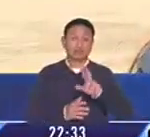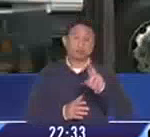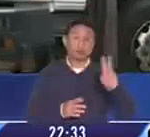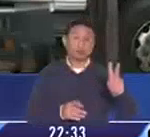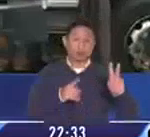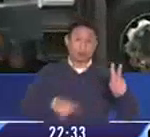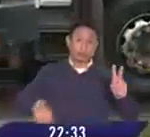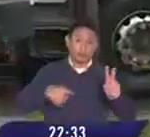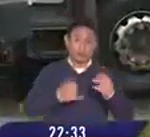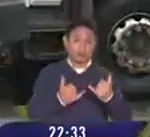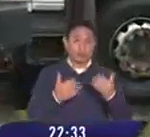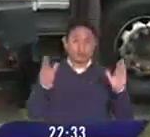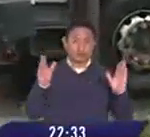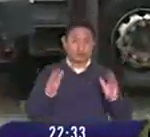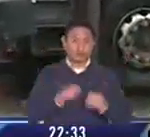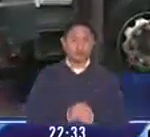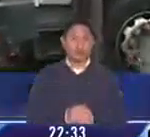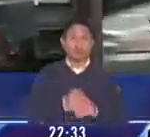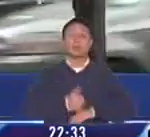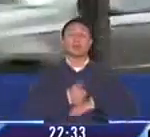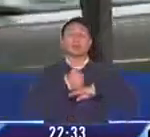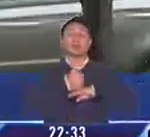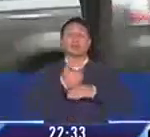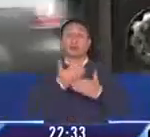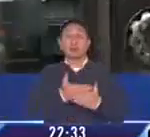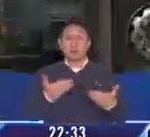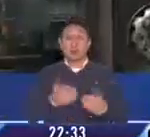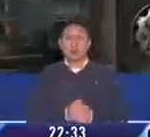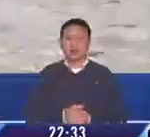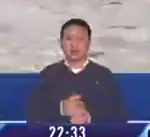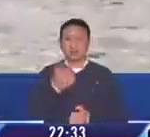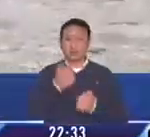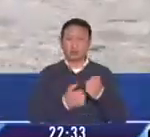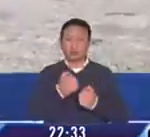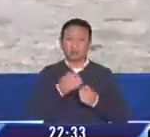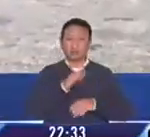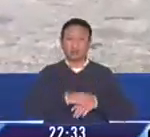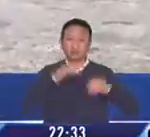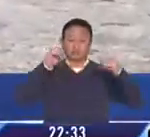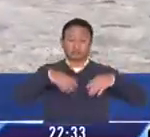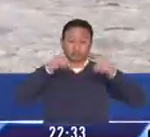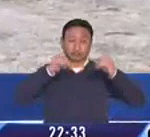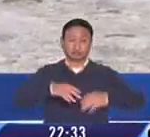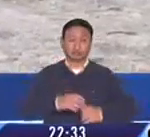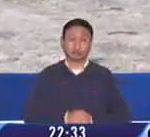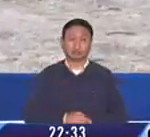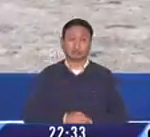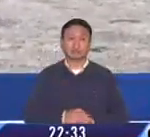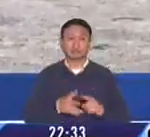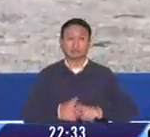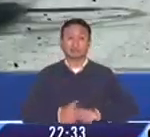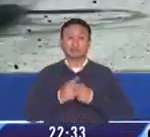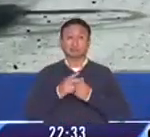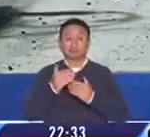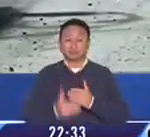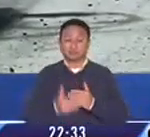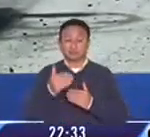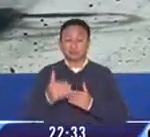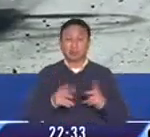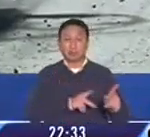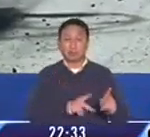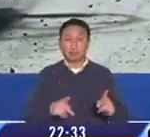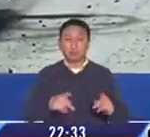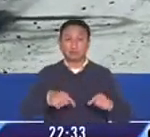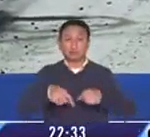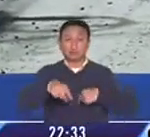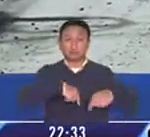tiempo. Las autoridades esperan que algunas obras no se vean interrumpidas por las lluvias, puesto que inicia una nueva fase del plan de